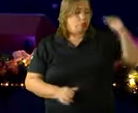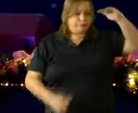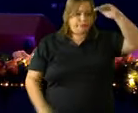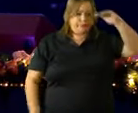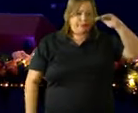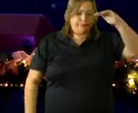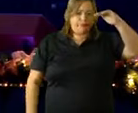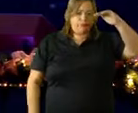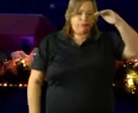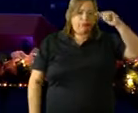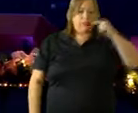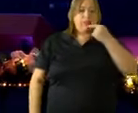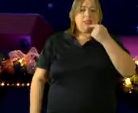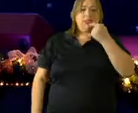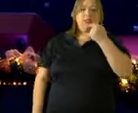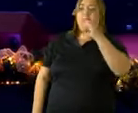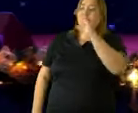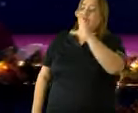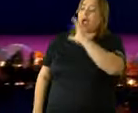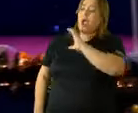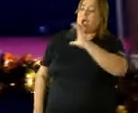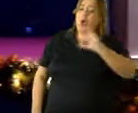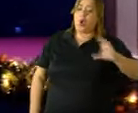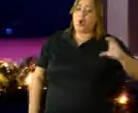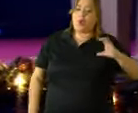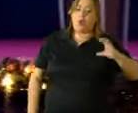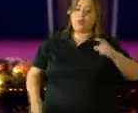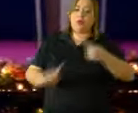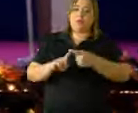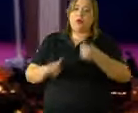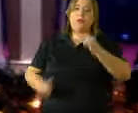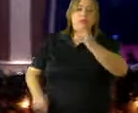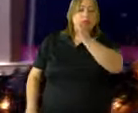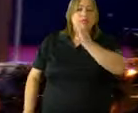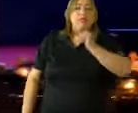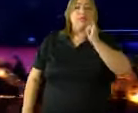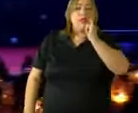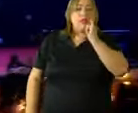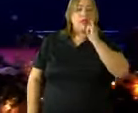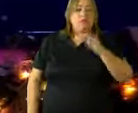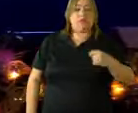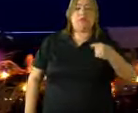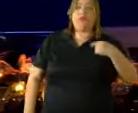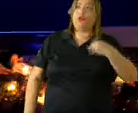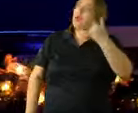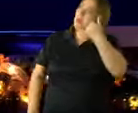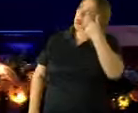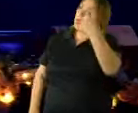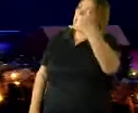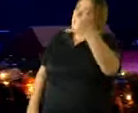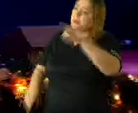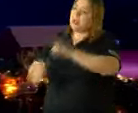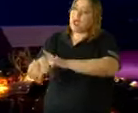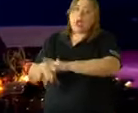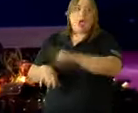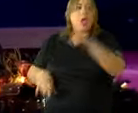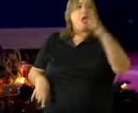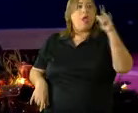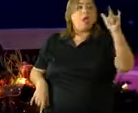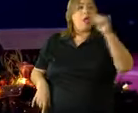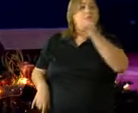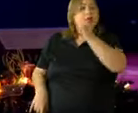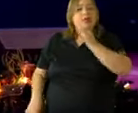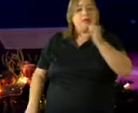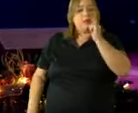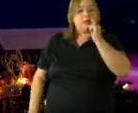Y le tuve que decir al cónsul de Israel, vamos para Israel, para que llame allá y le diga que va